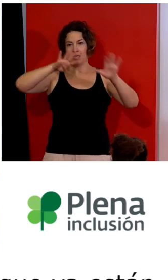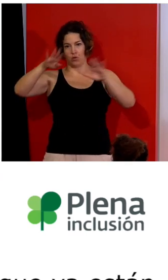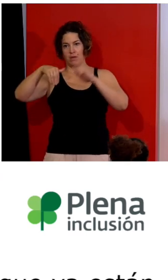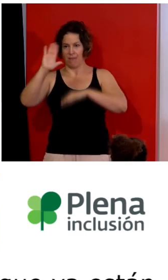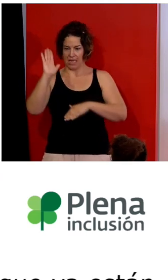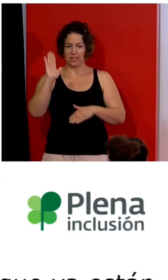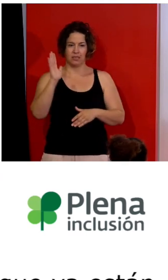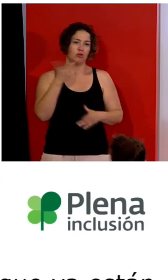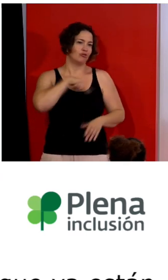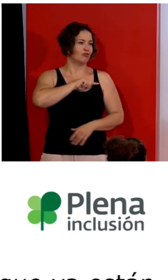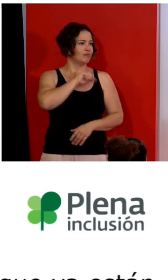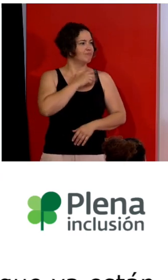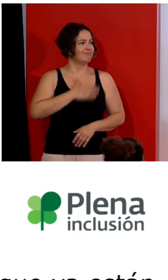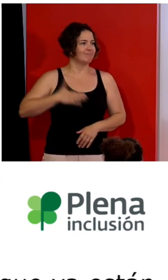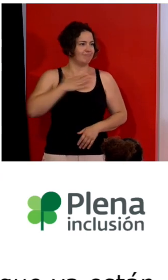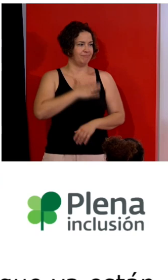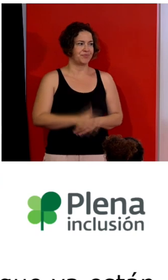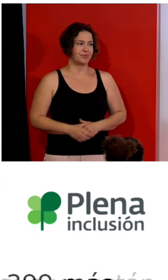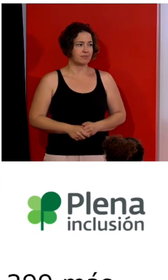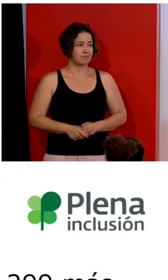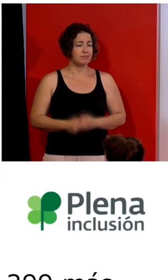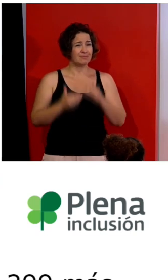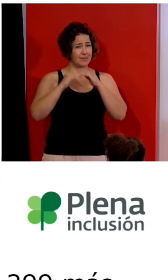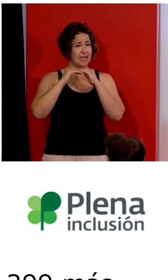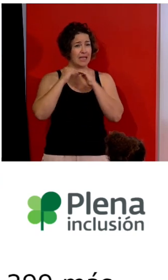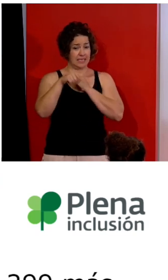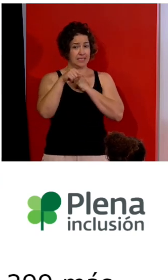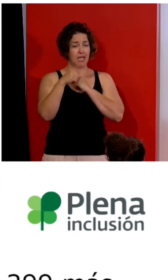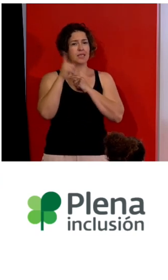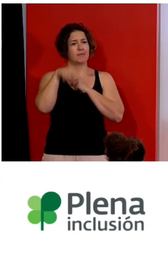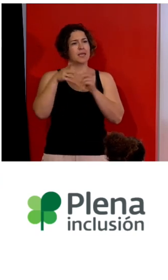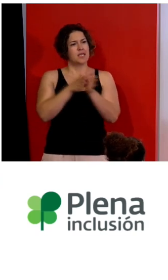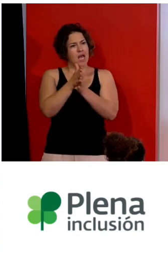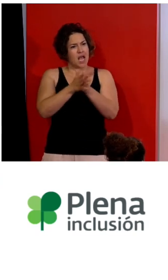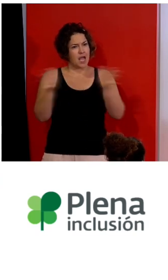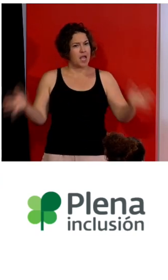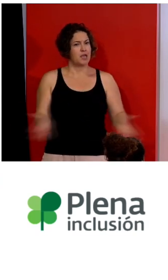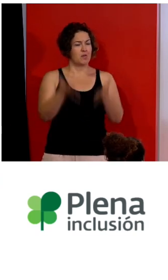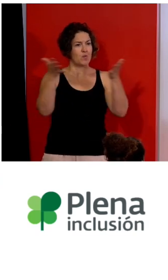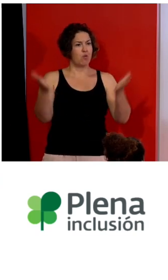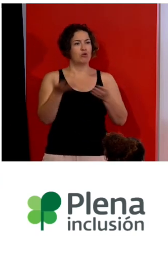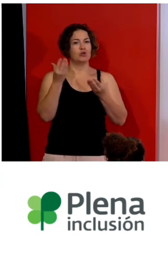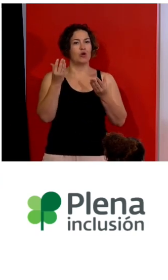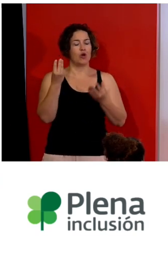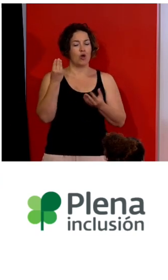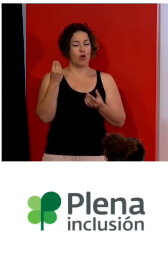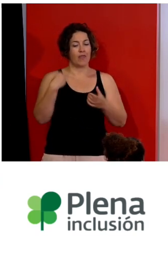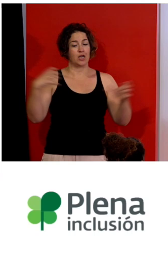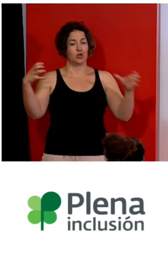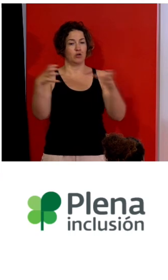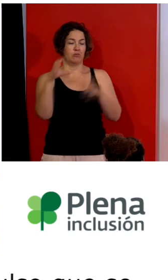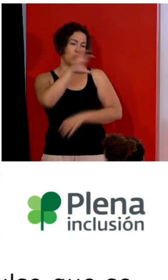Estamos muy satisfechos. A esta realidad se suma el gran impulso que se está dando en la esfera de las comunidades